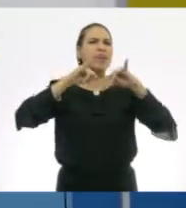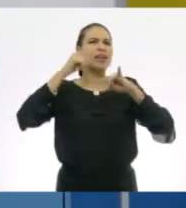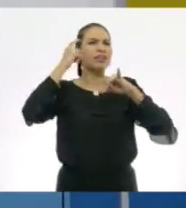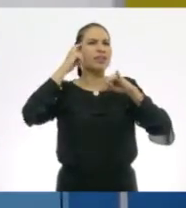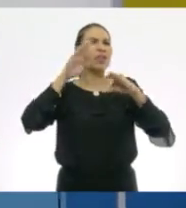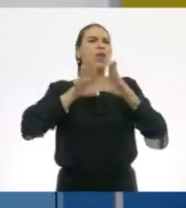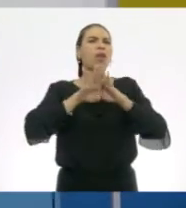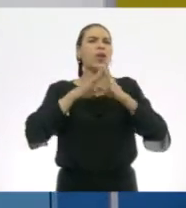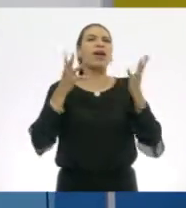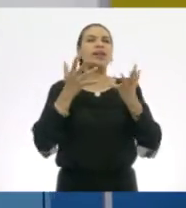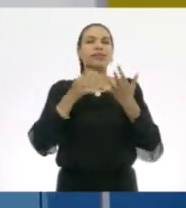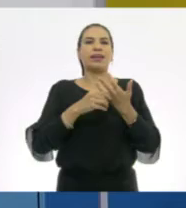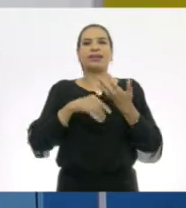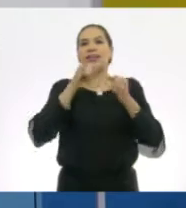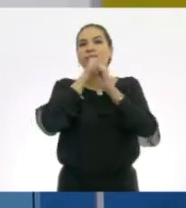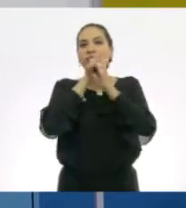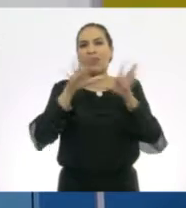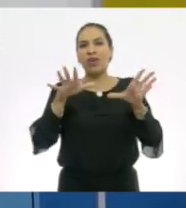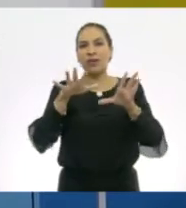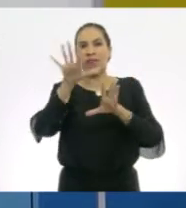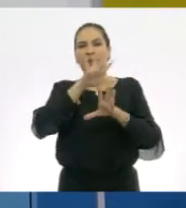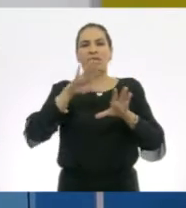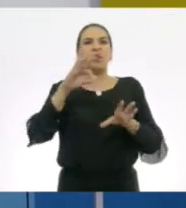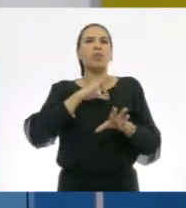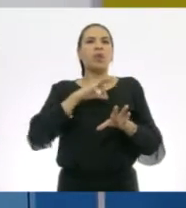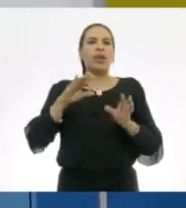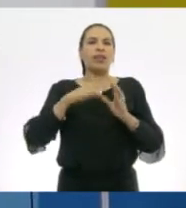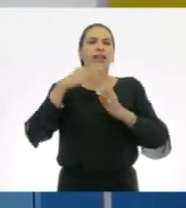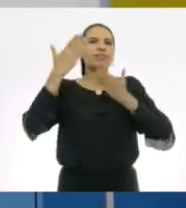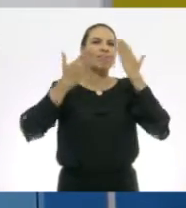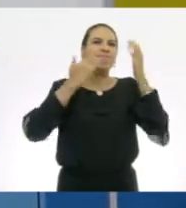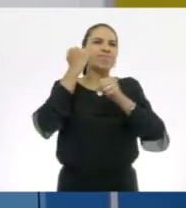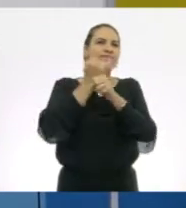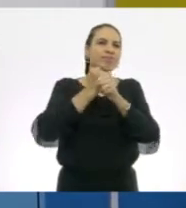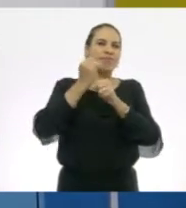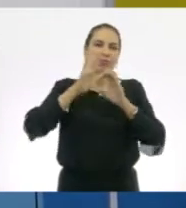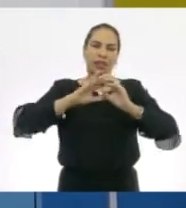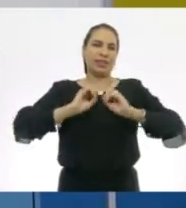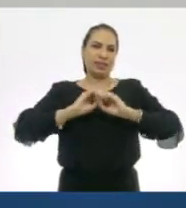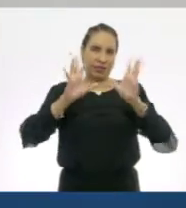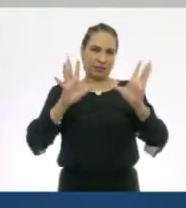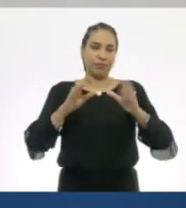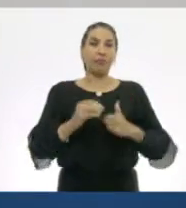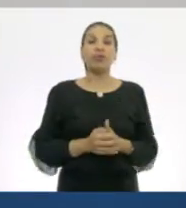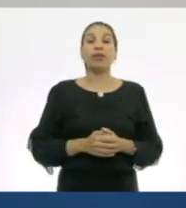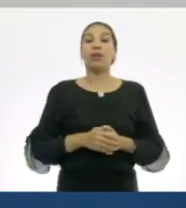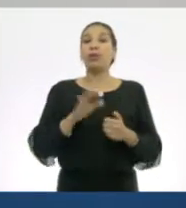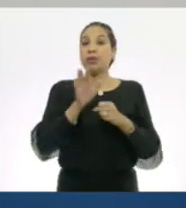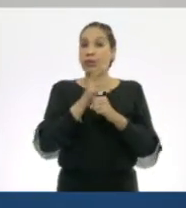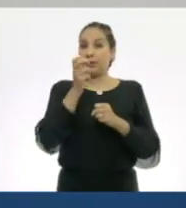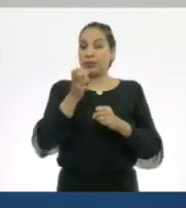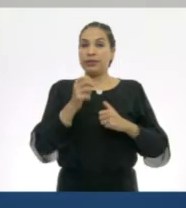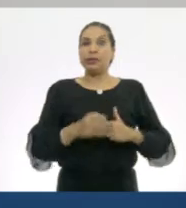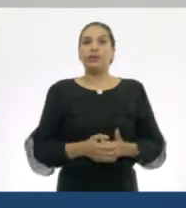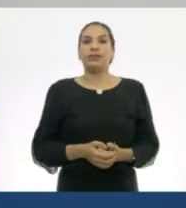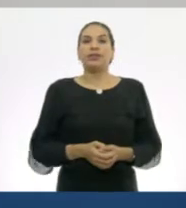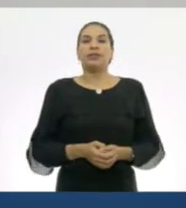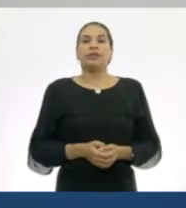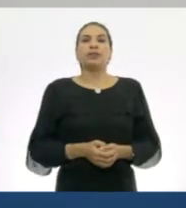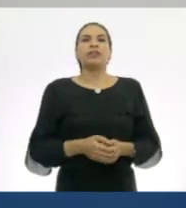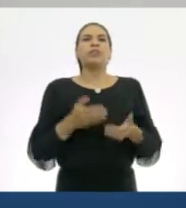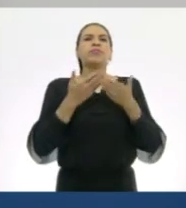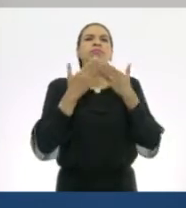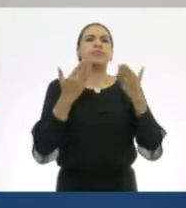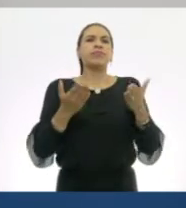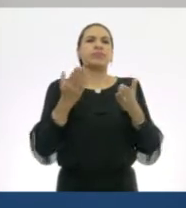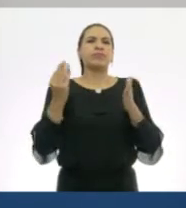permite organizar la información y poderla estudiar de una forma más sencilla. Entonces, vamos a